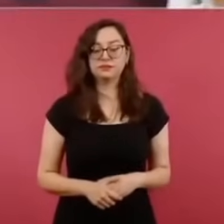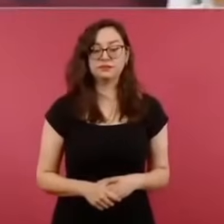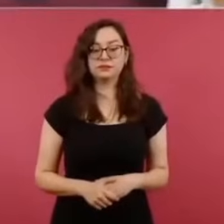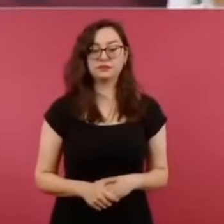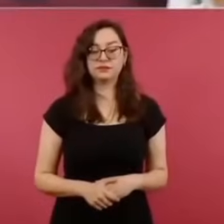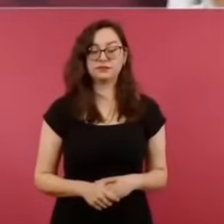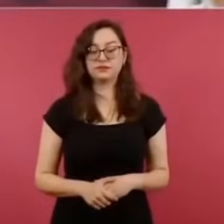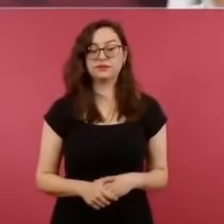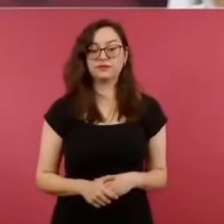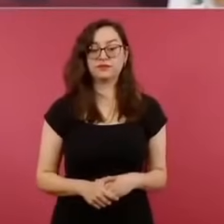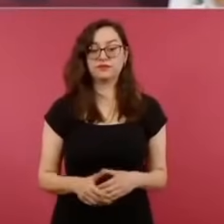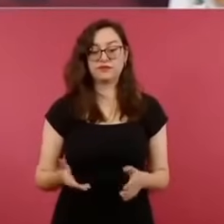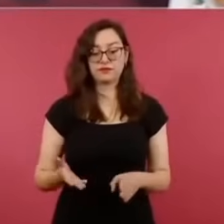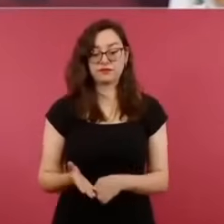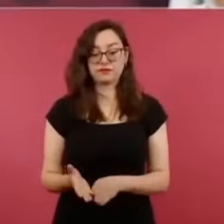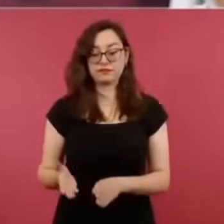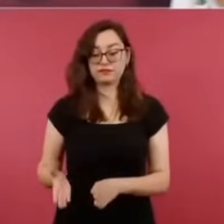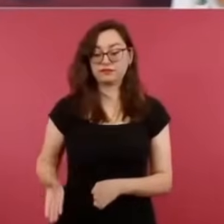la habían